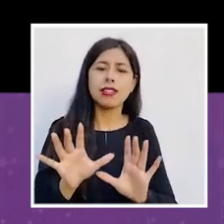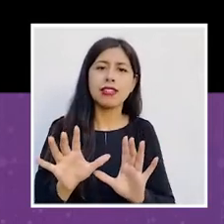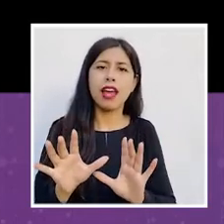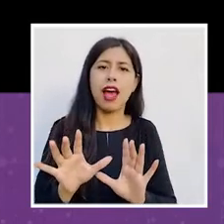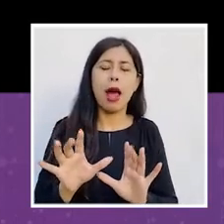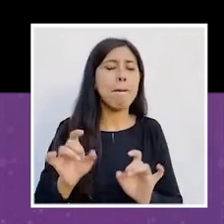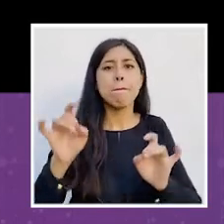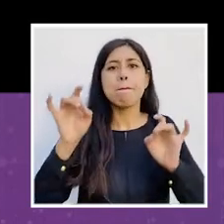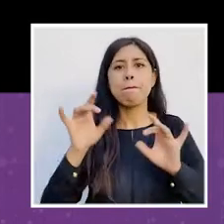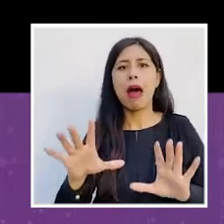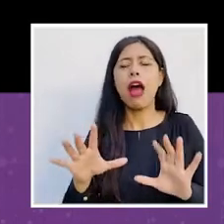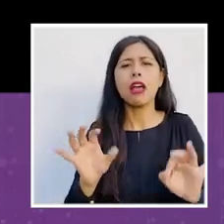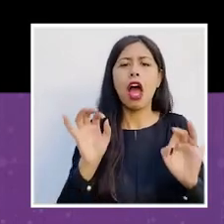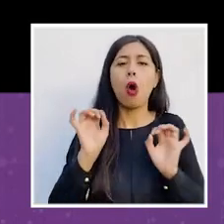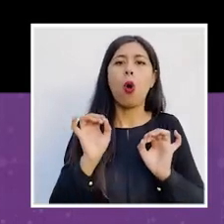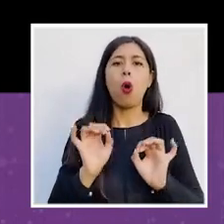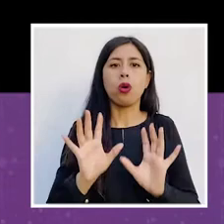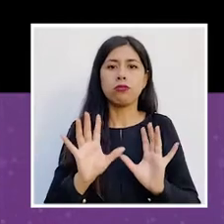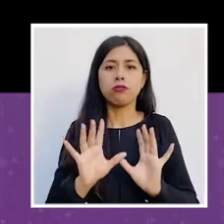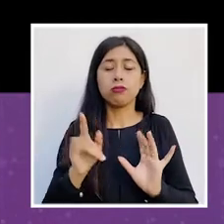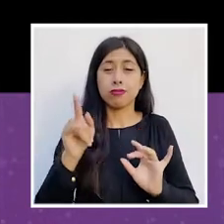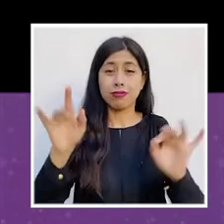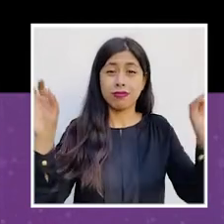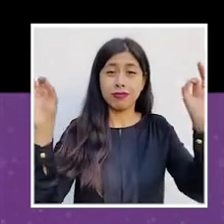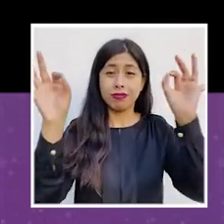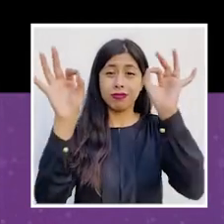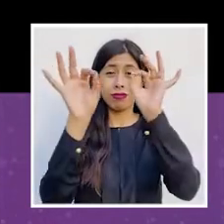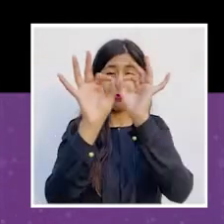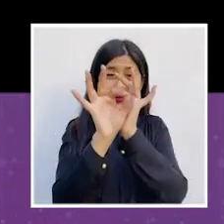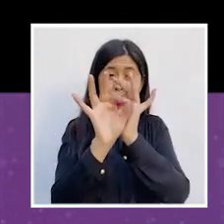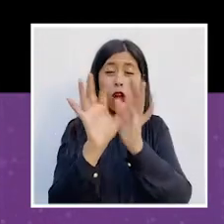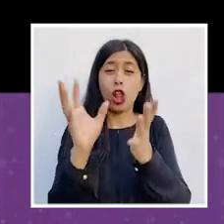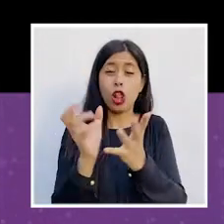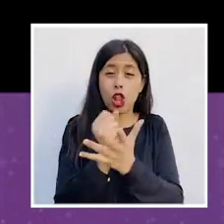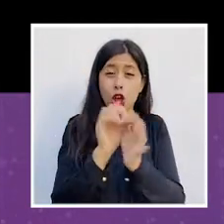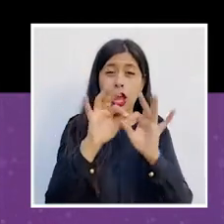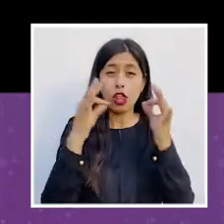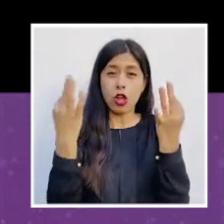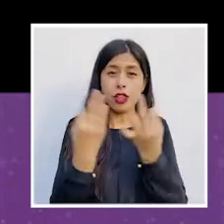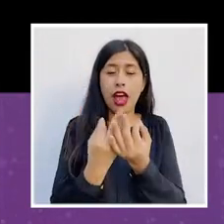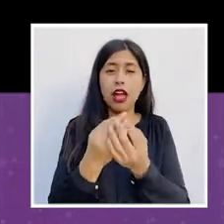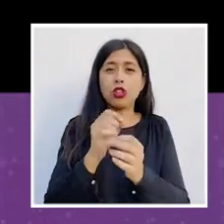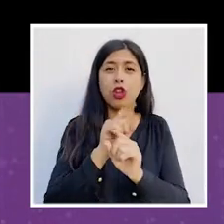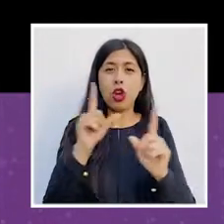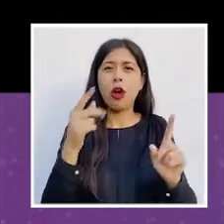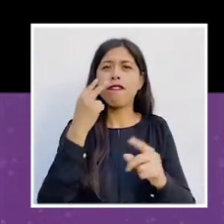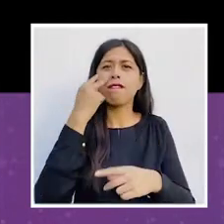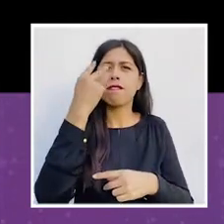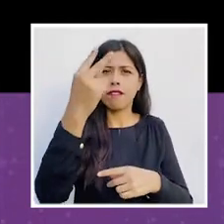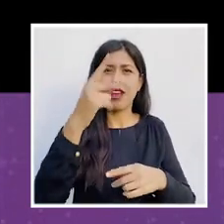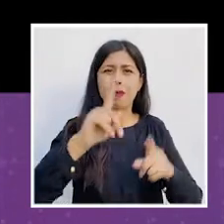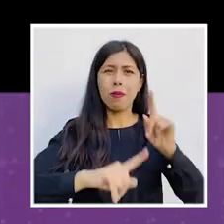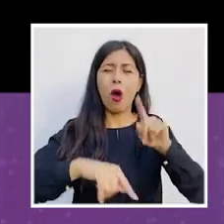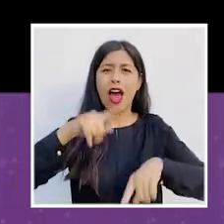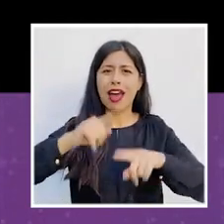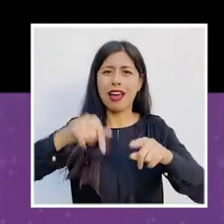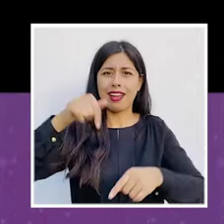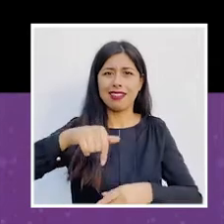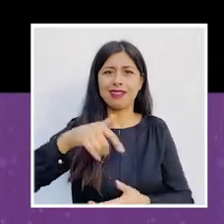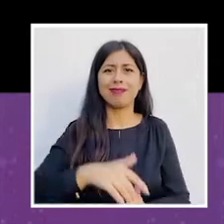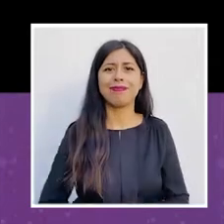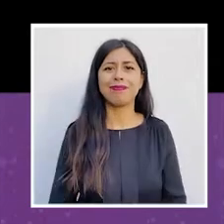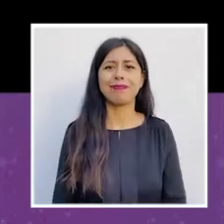prácticamente mágica para que ocurra un eclipse total de sol como los que vemos desde la Tierra.